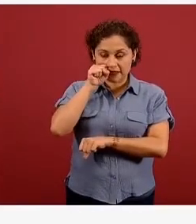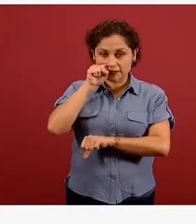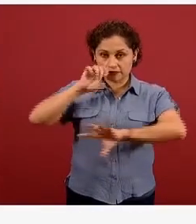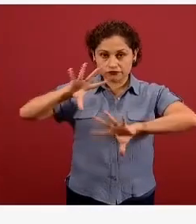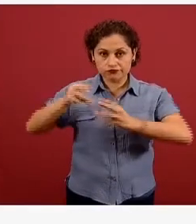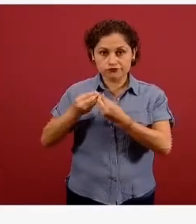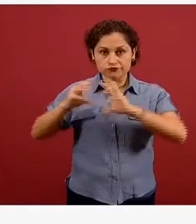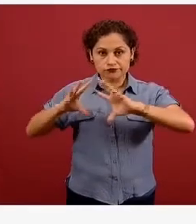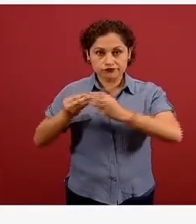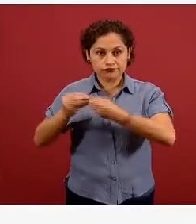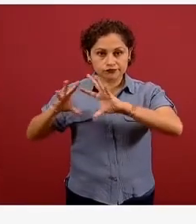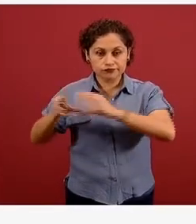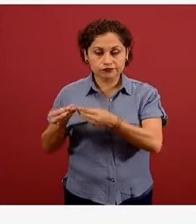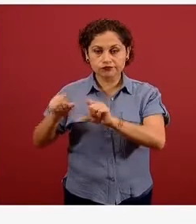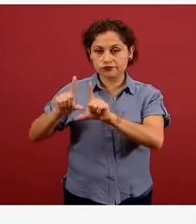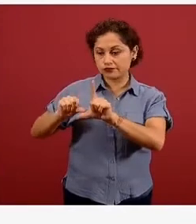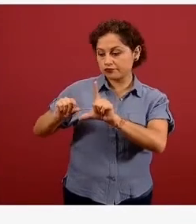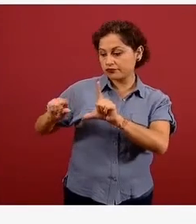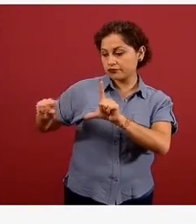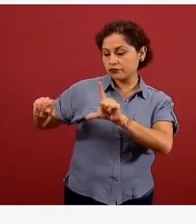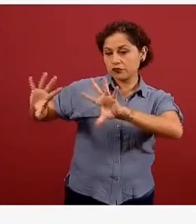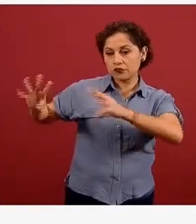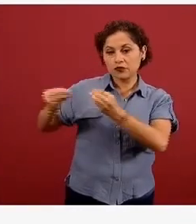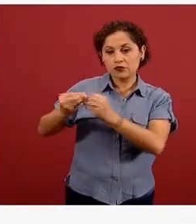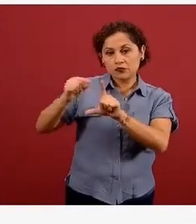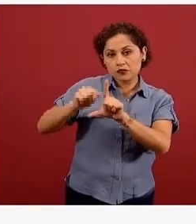sumando y van configurando esta curva